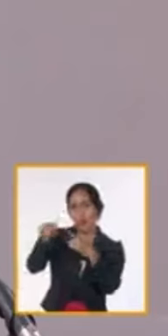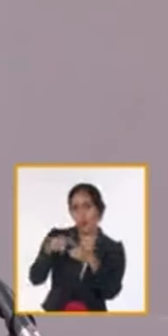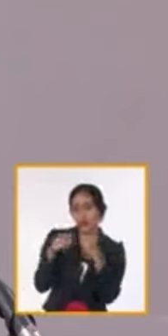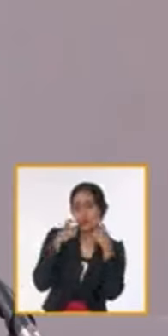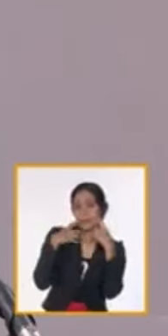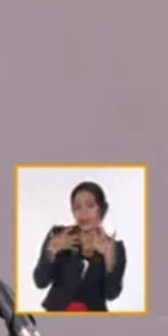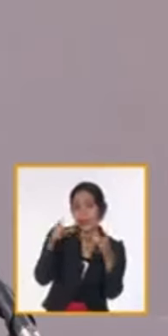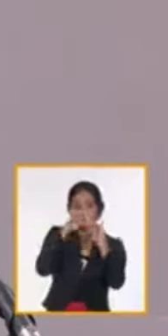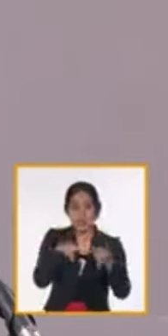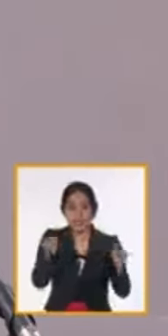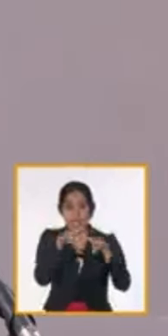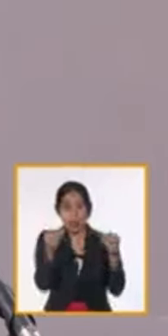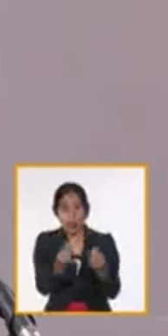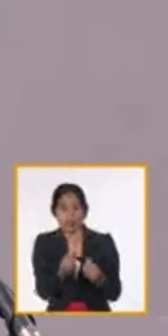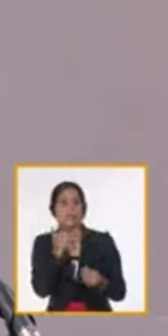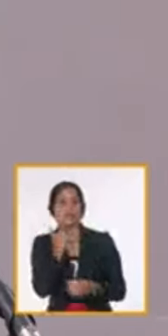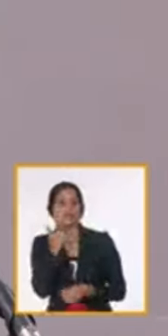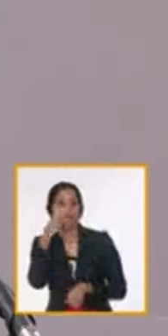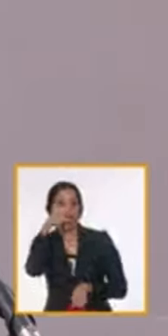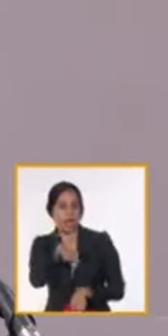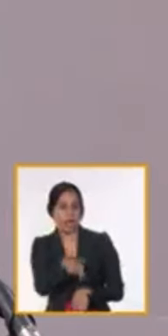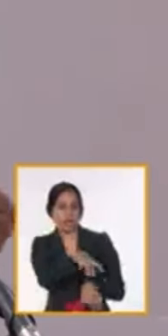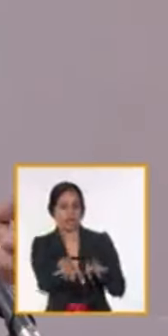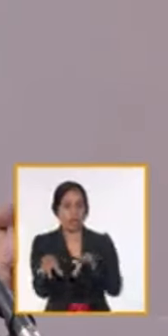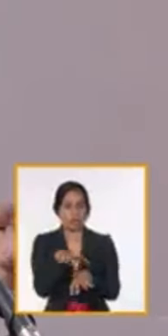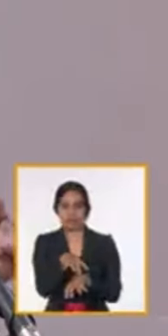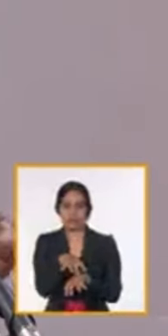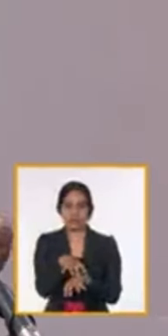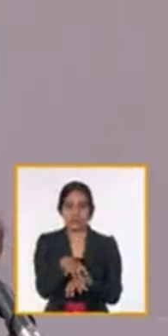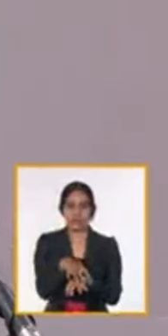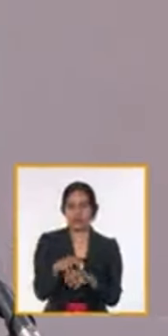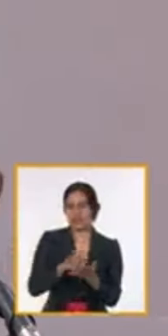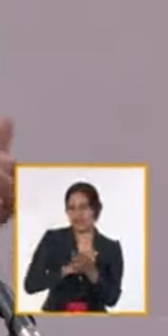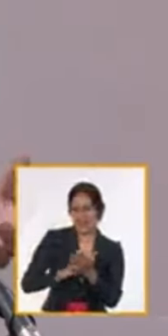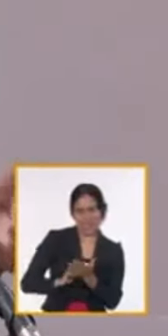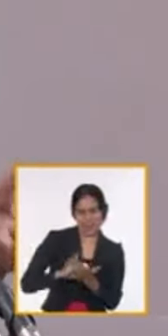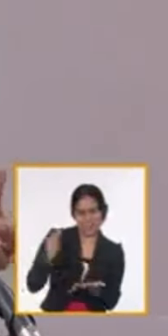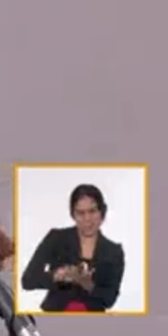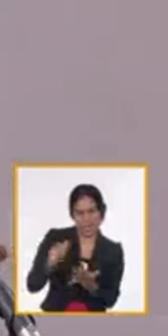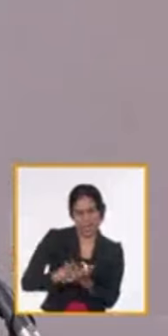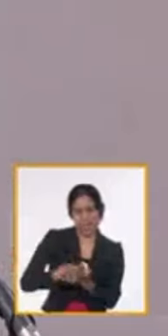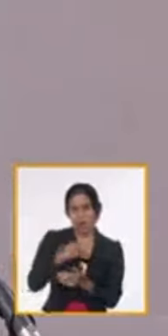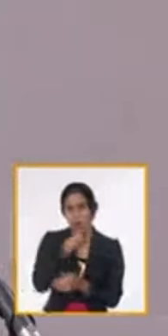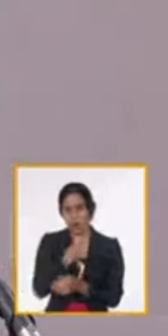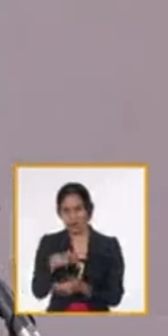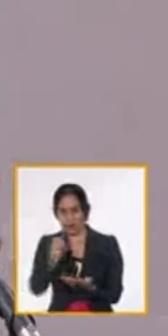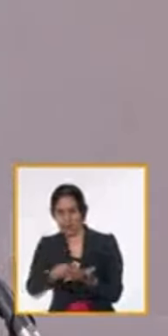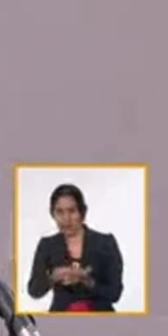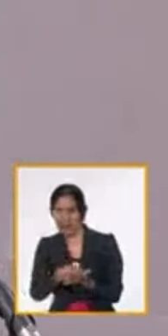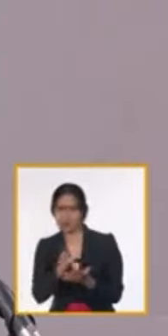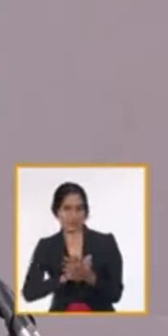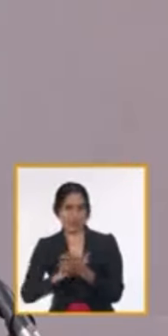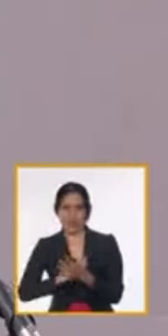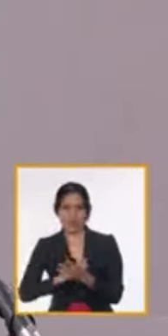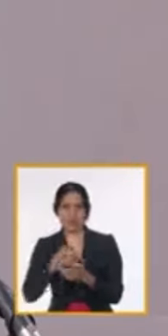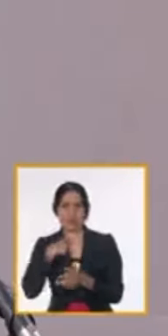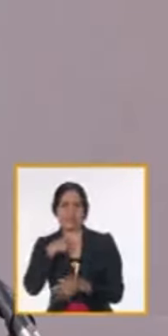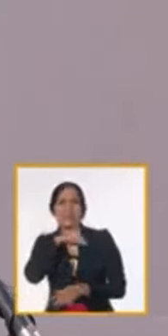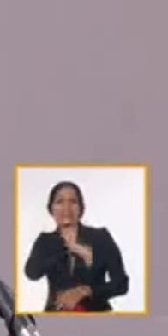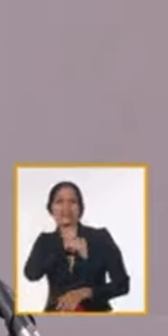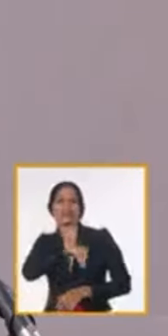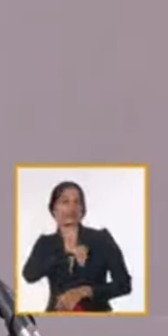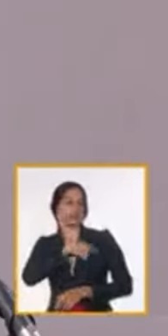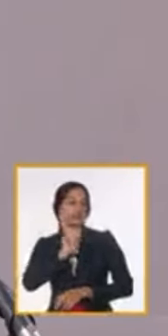ciudad? No es porque nadie le esté pagando. O sea, nadie puede pagar ese nivel de conciencia, ese nivel de